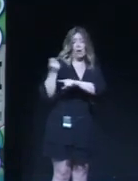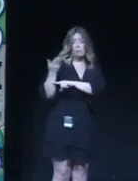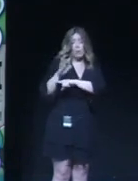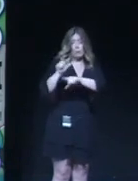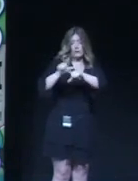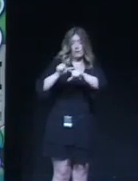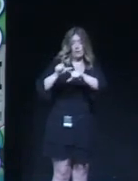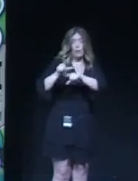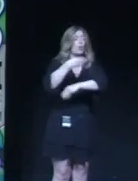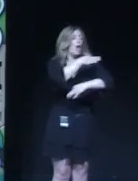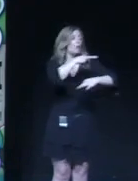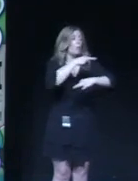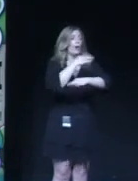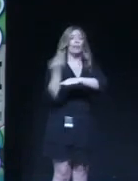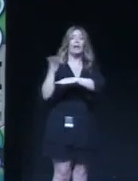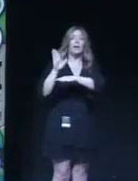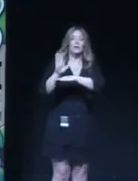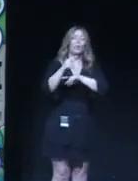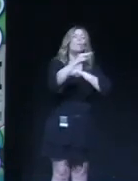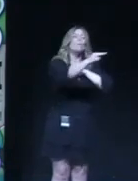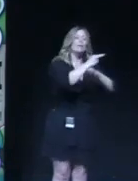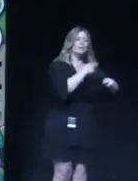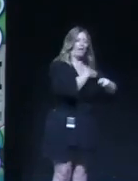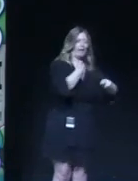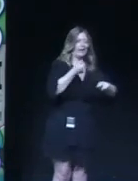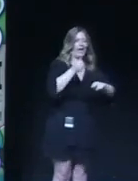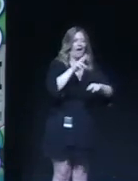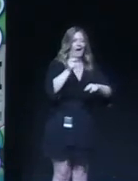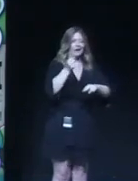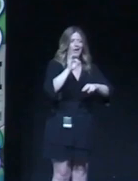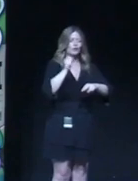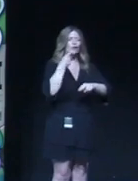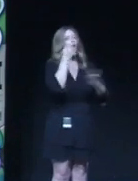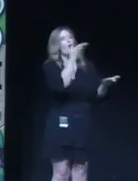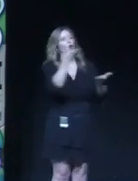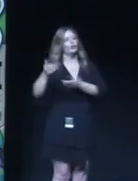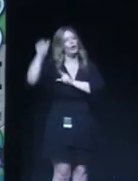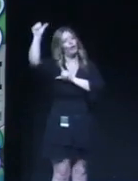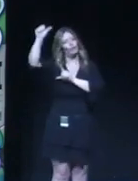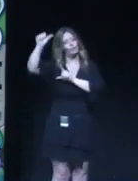Cuerdas nos ha querido mandar un mensaje, así que os dejo con Estíbaliz Urresola.